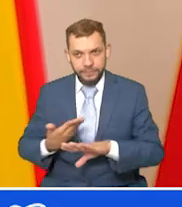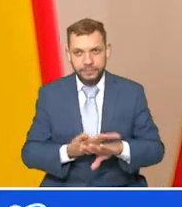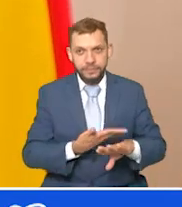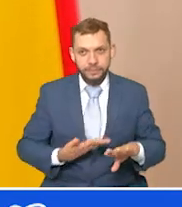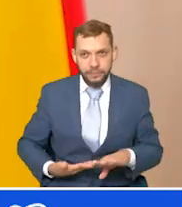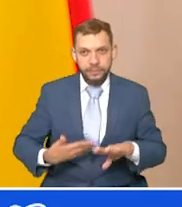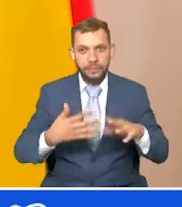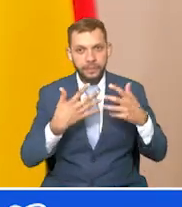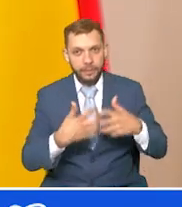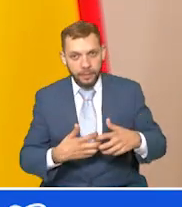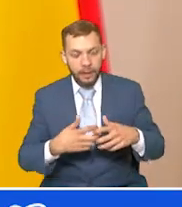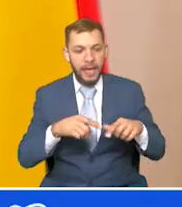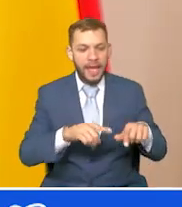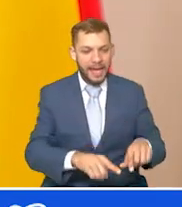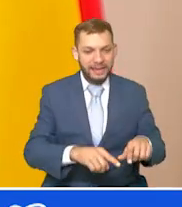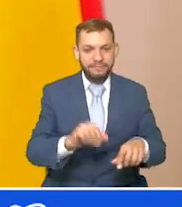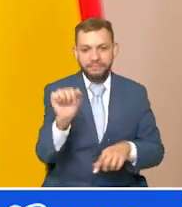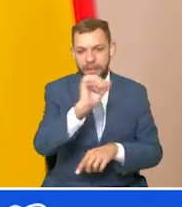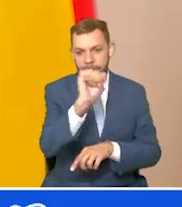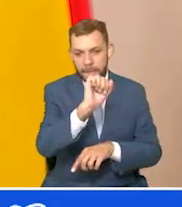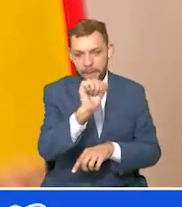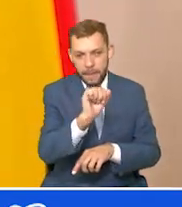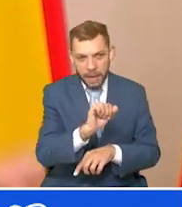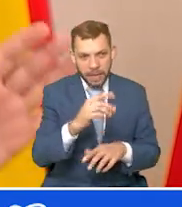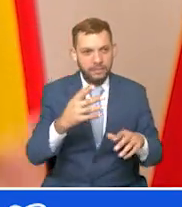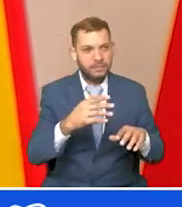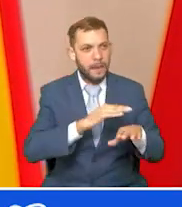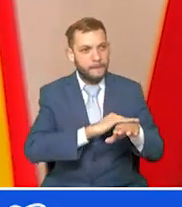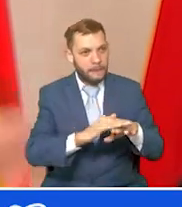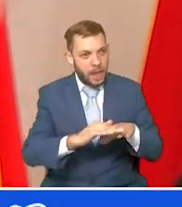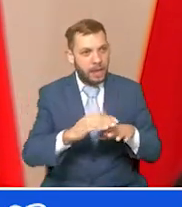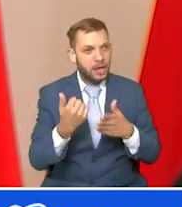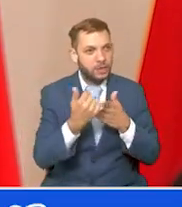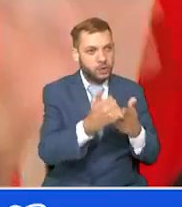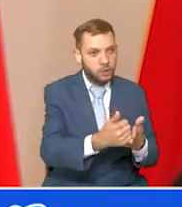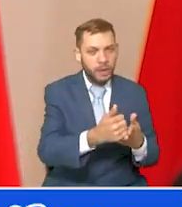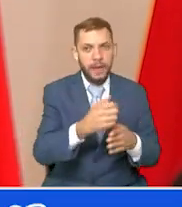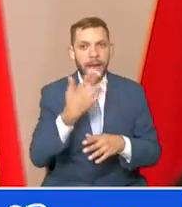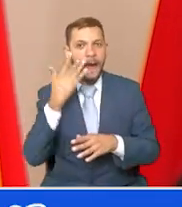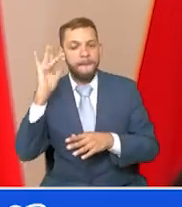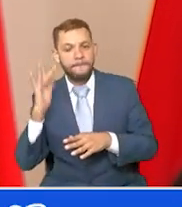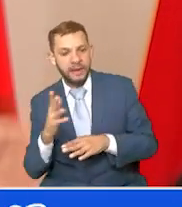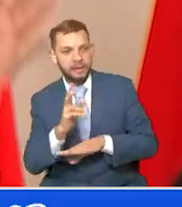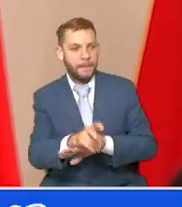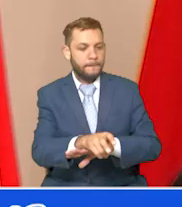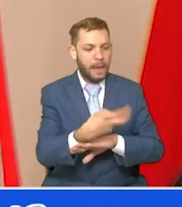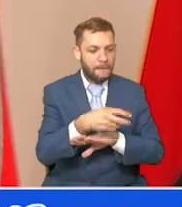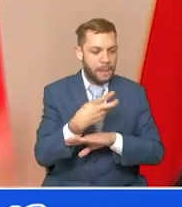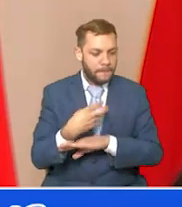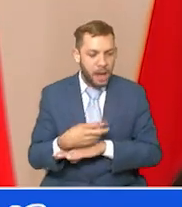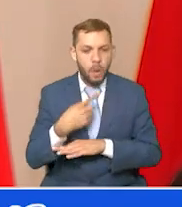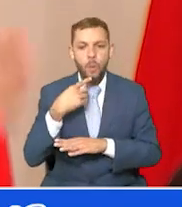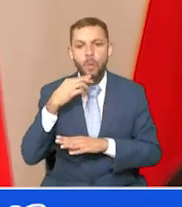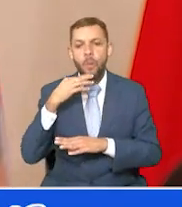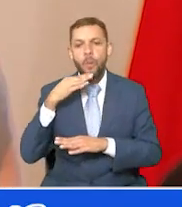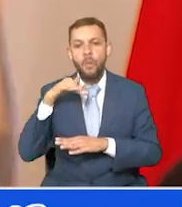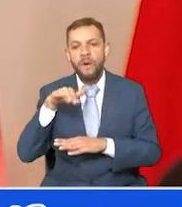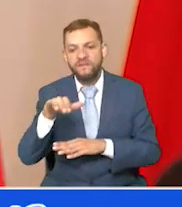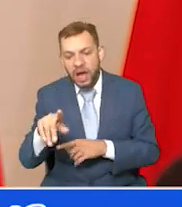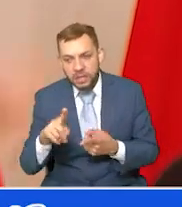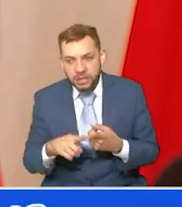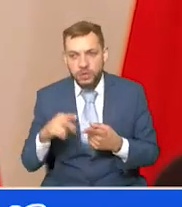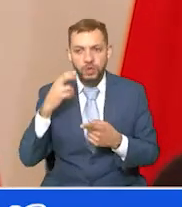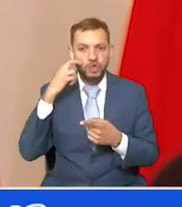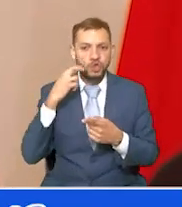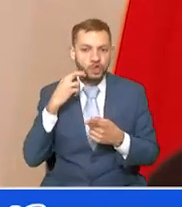maquinaria en Camas bajas y tiene acceso a vías nacionales inmediatamente puede estar saliendo para Buenaventura puede estar saliendo para el chocó puede estar saliendo para